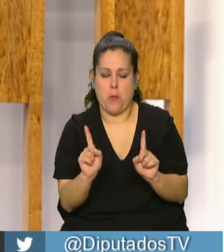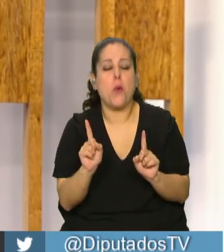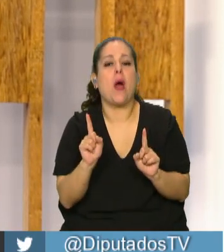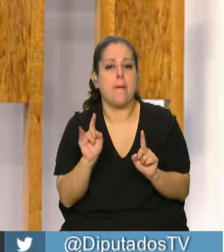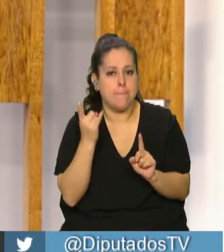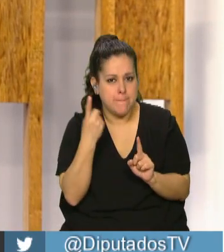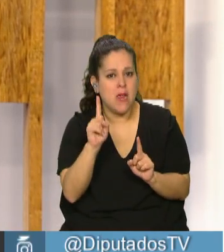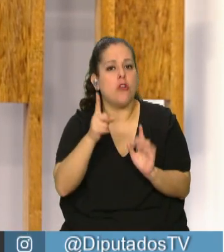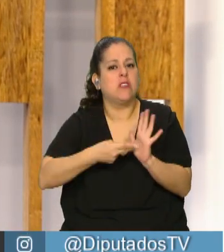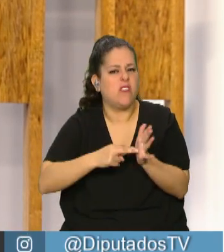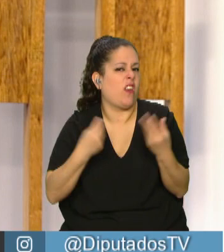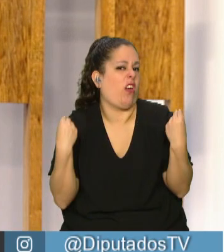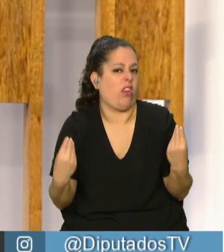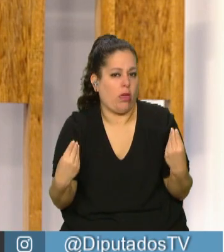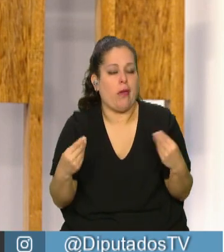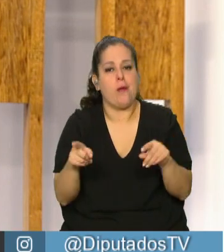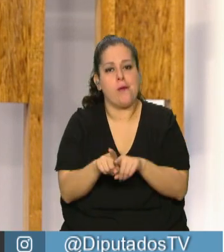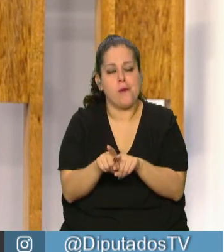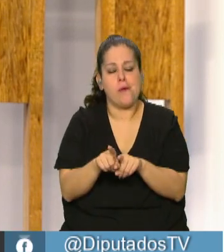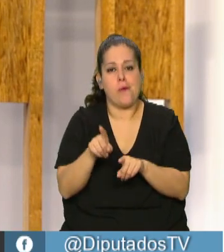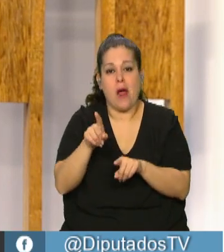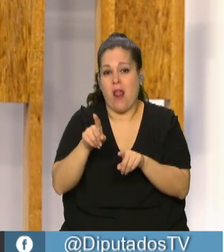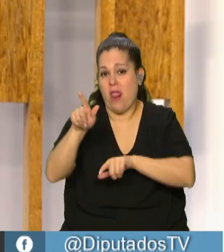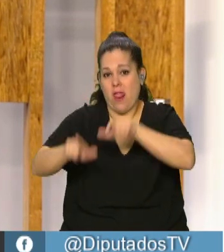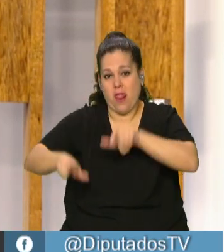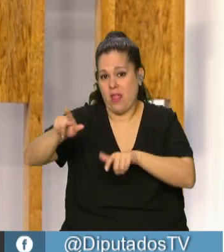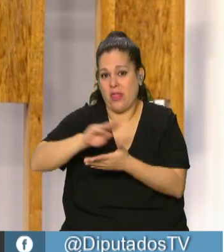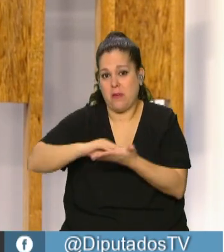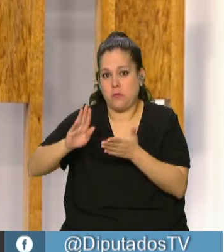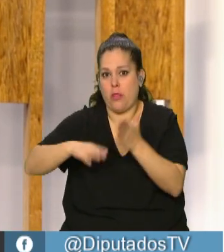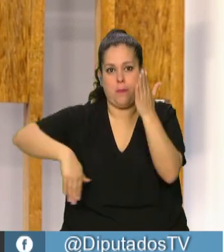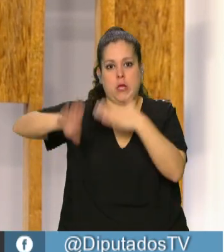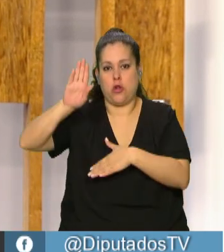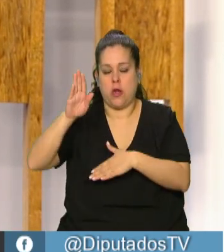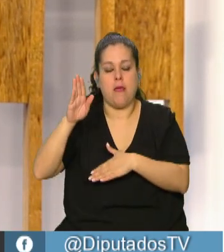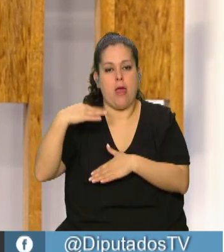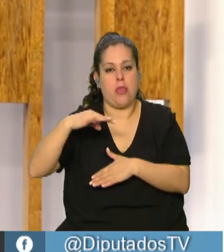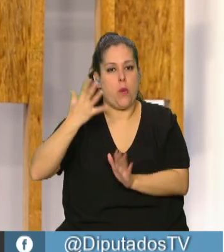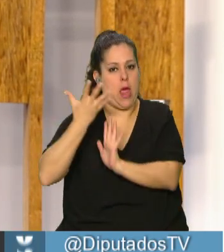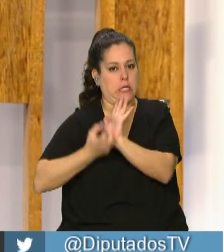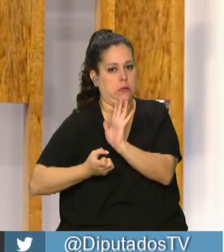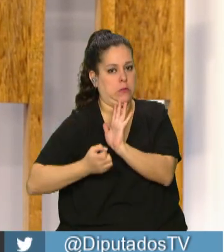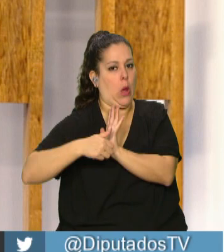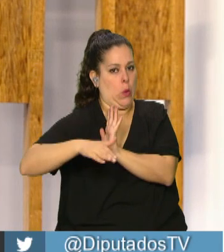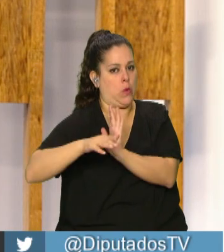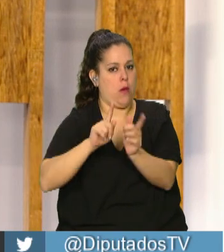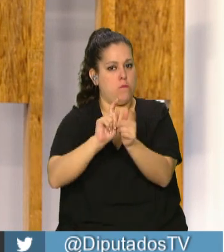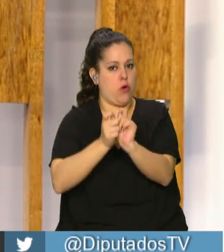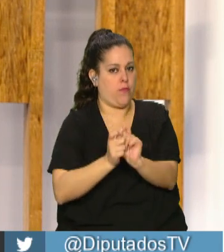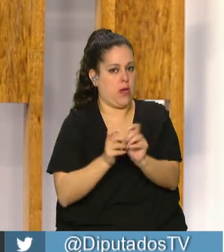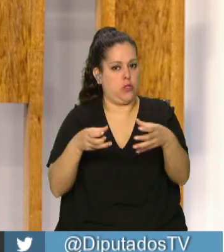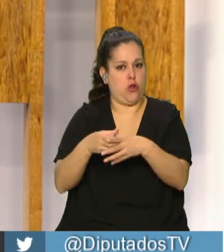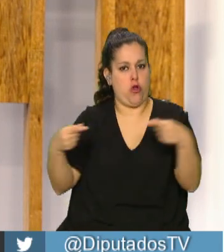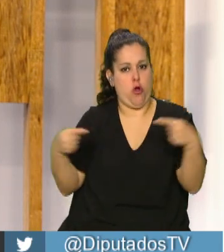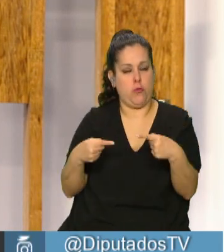van a tener que aceptar la mayoría, van a tener que aceptar modificaciones que le proponga la